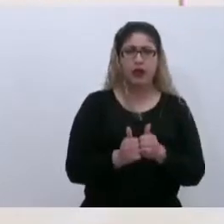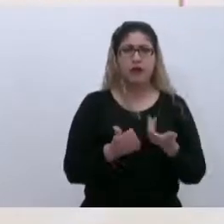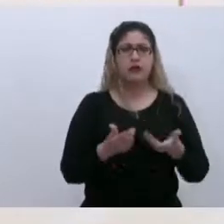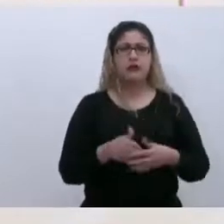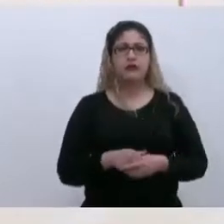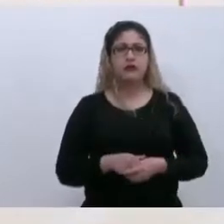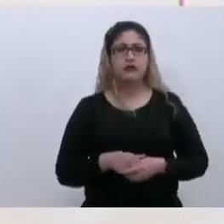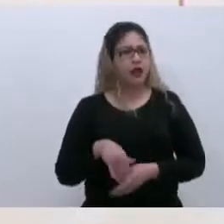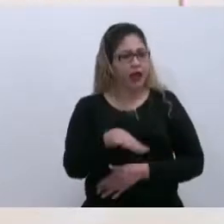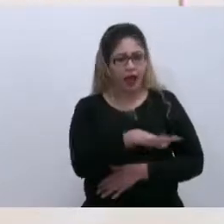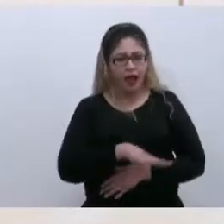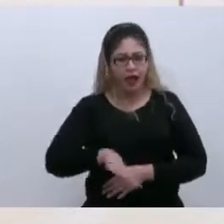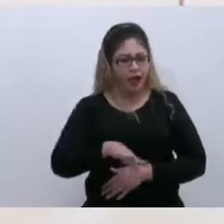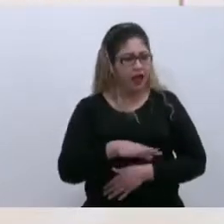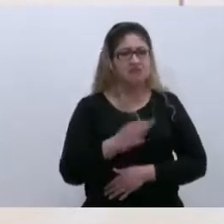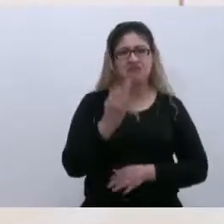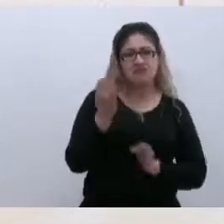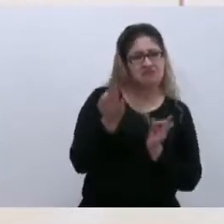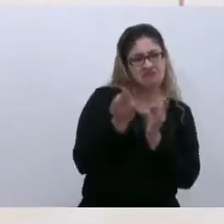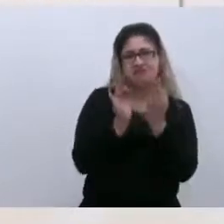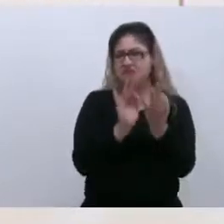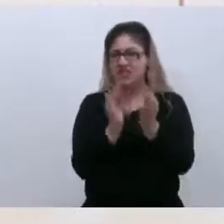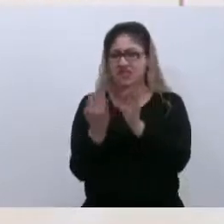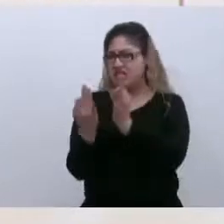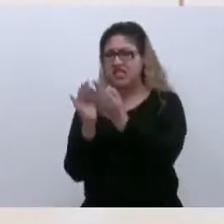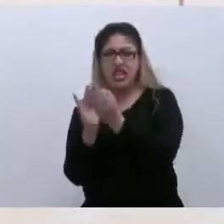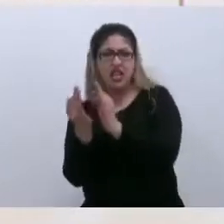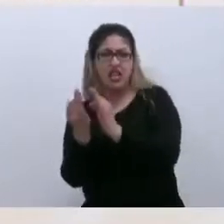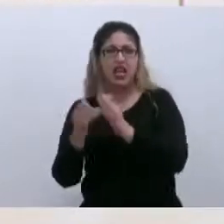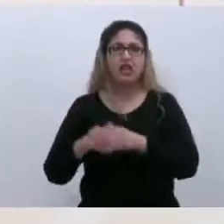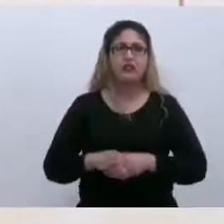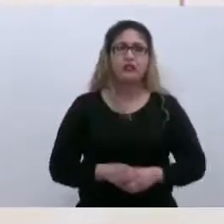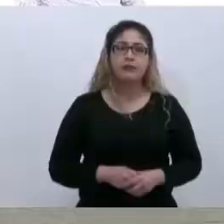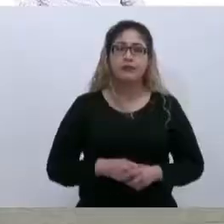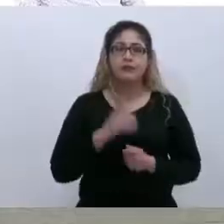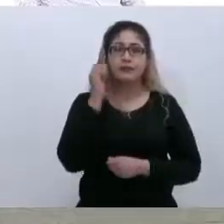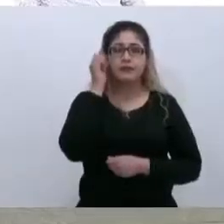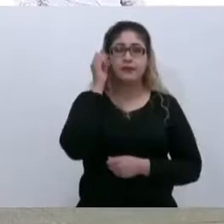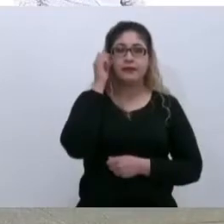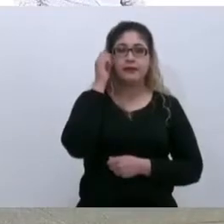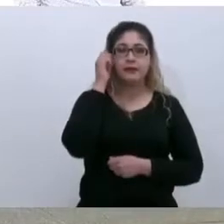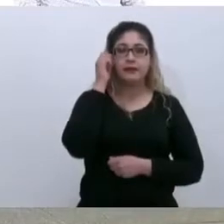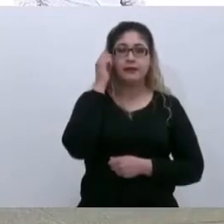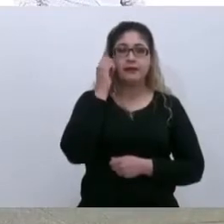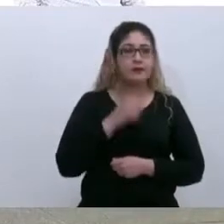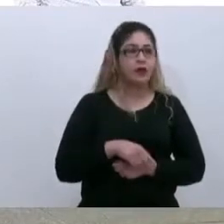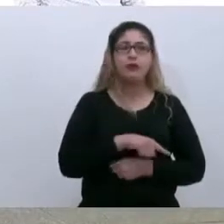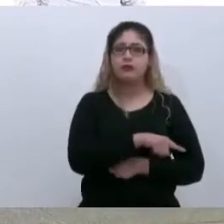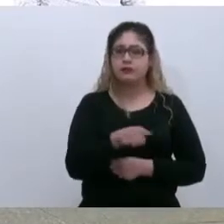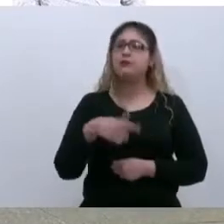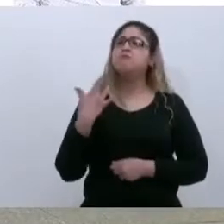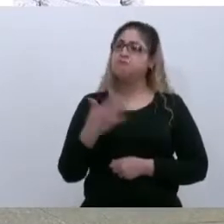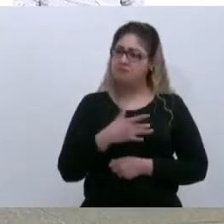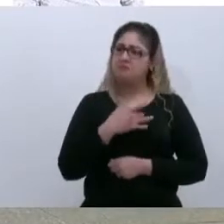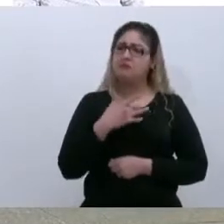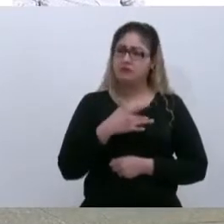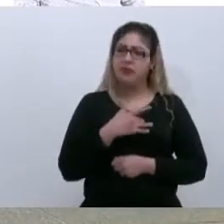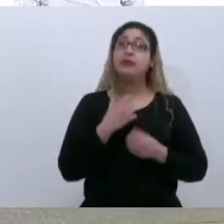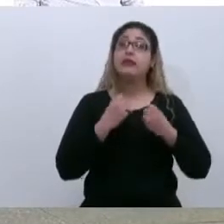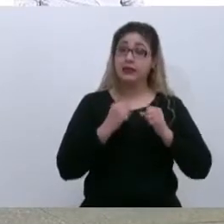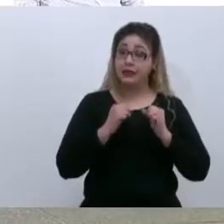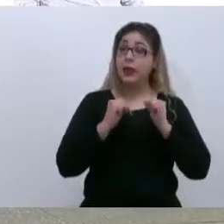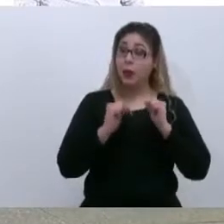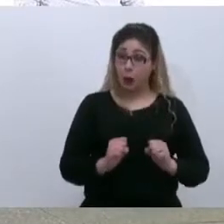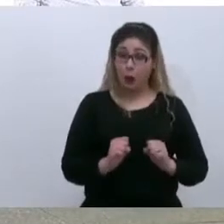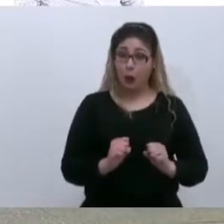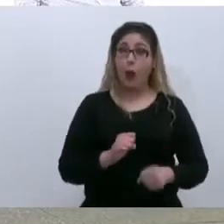los municipios de La Laguna, de Durango, que vamos a cumplir con el compromiso de que